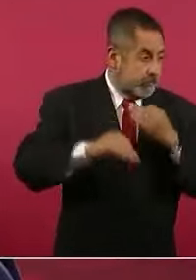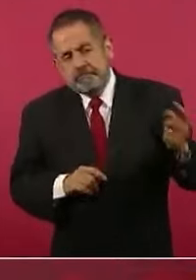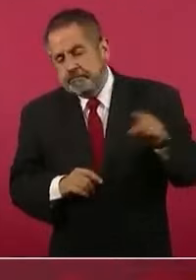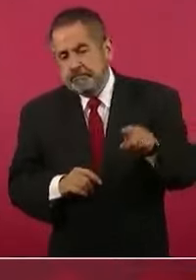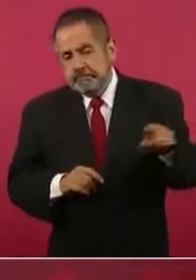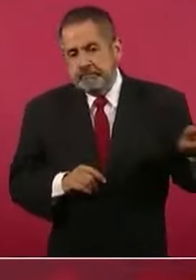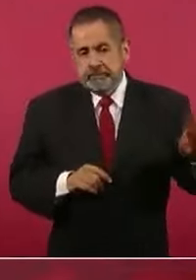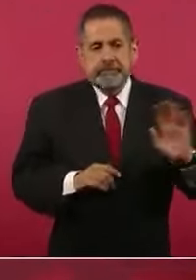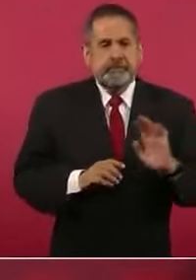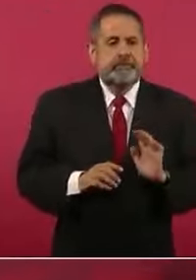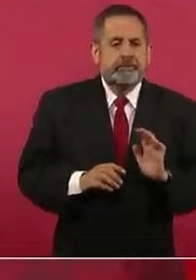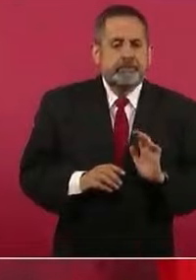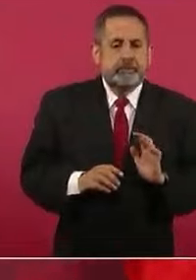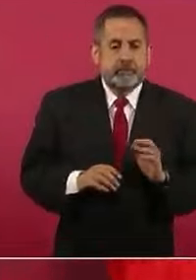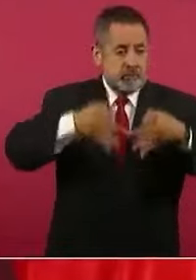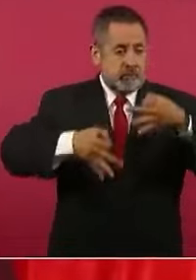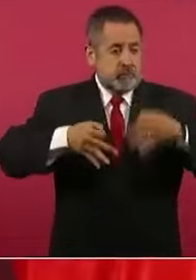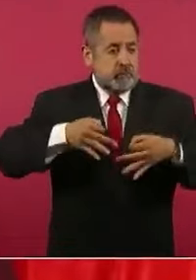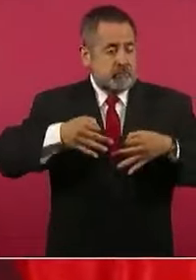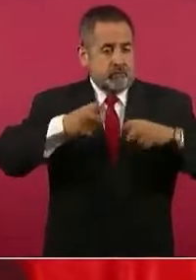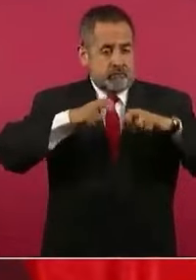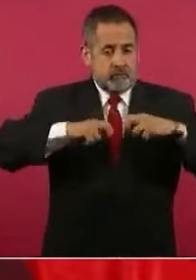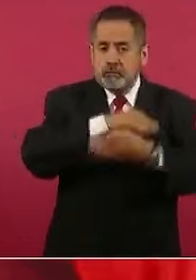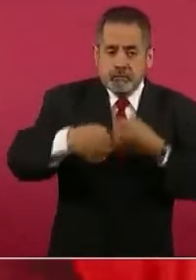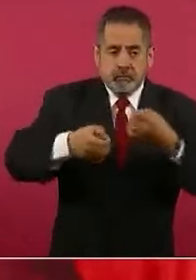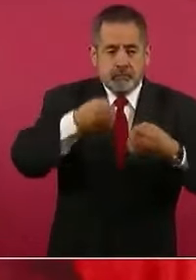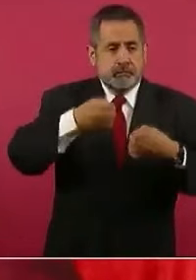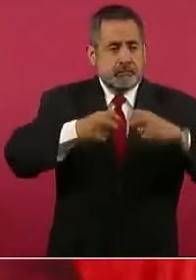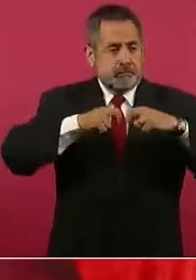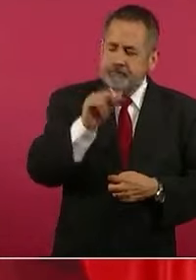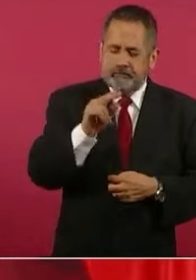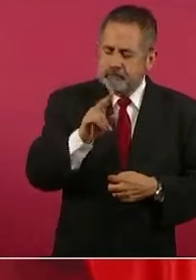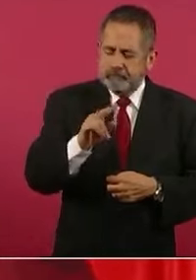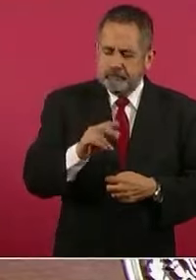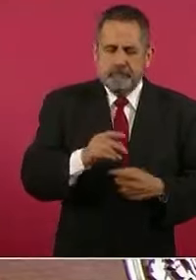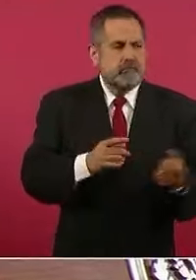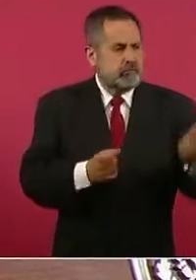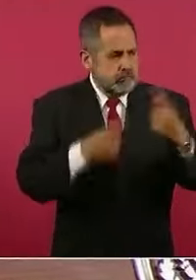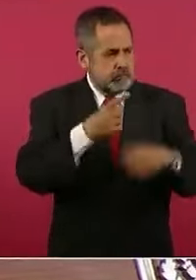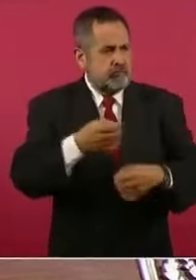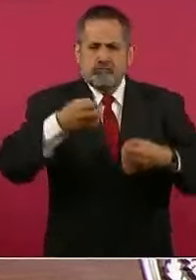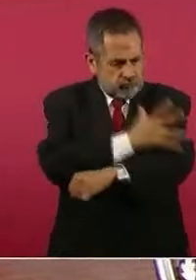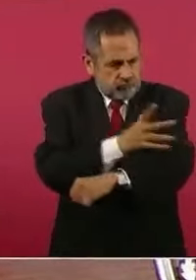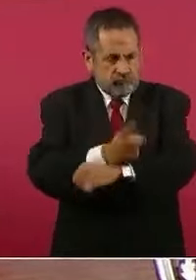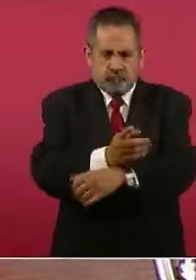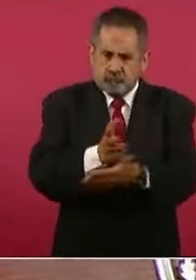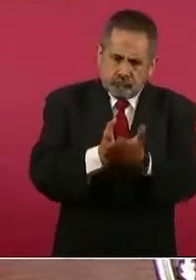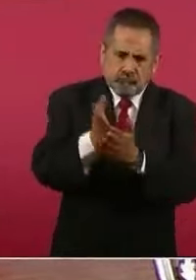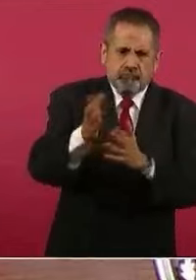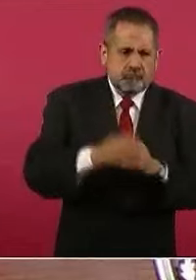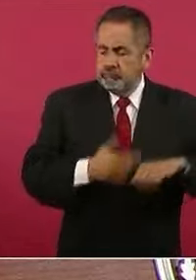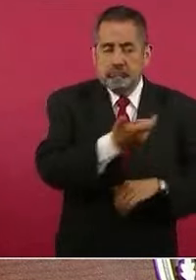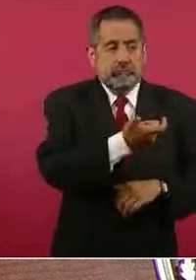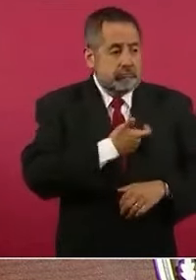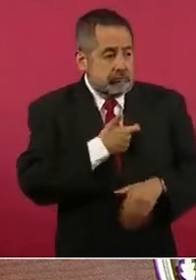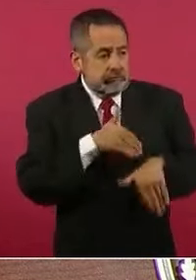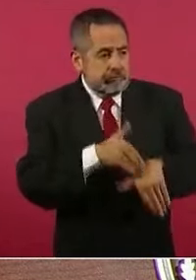jueces, ni todos los magistrados, ni todos los ministros. Hay jueces honestos, rectos,